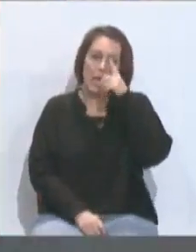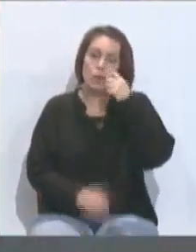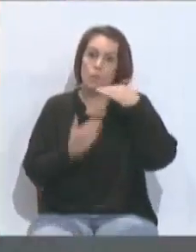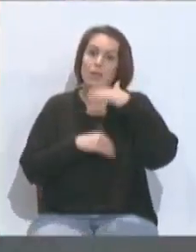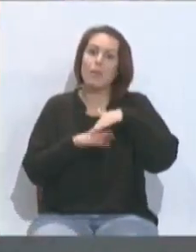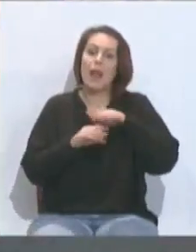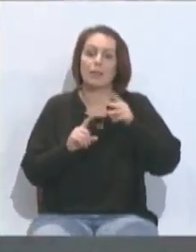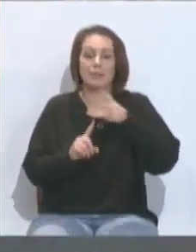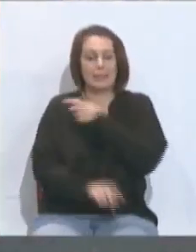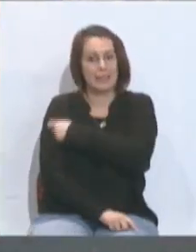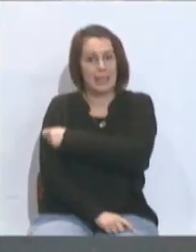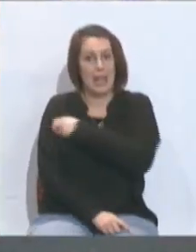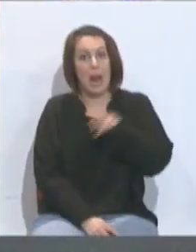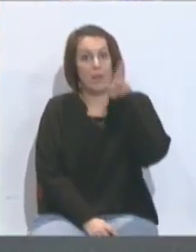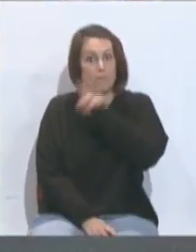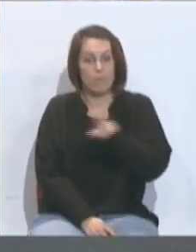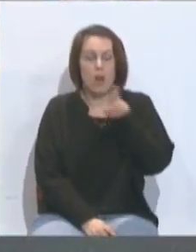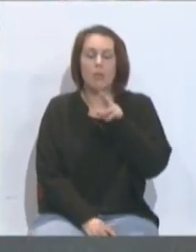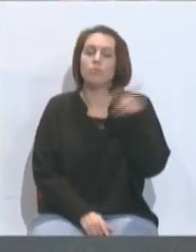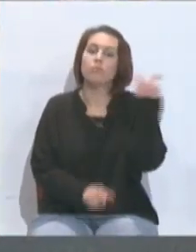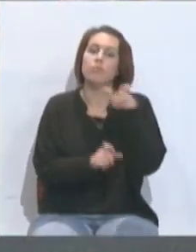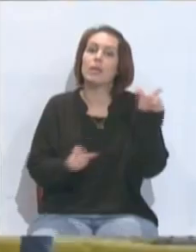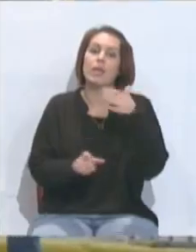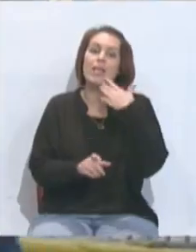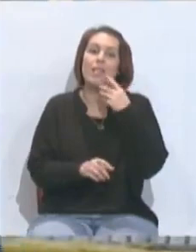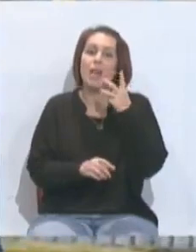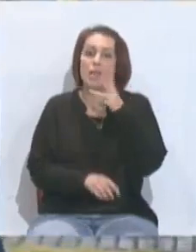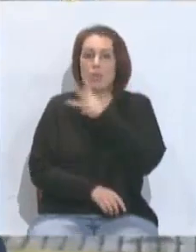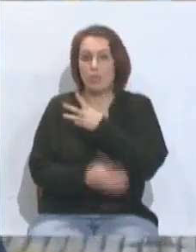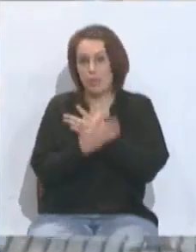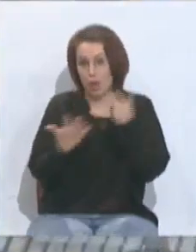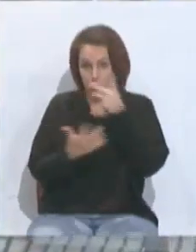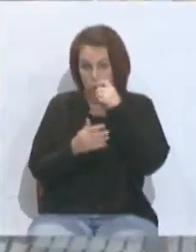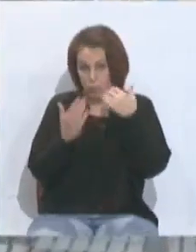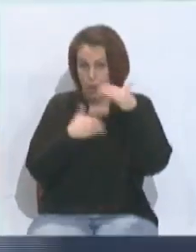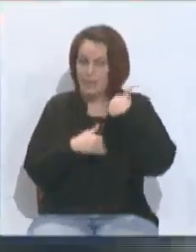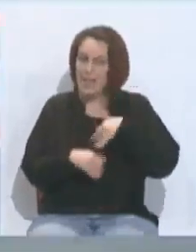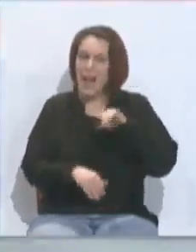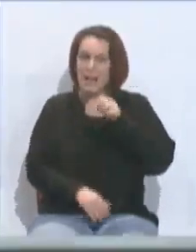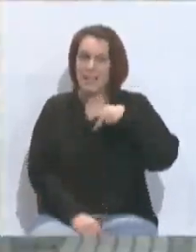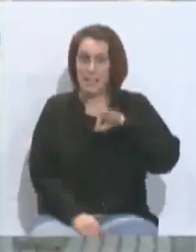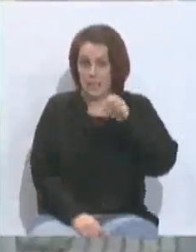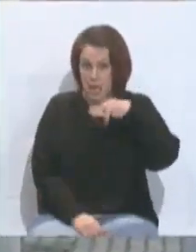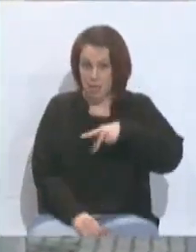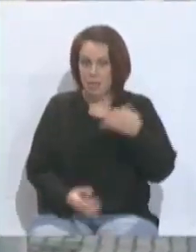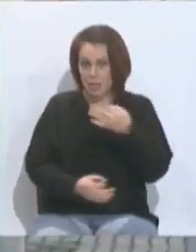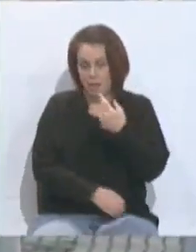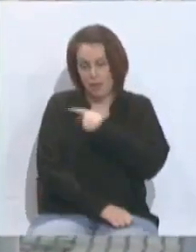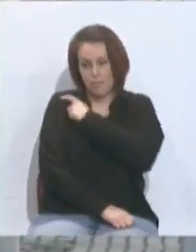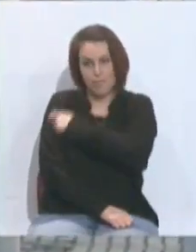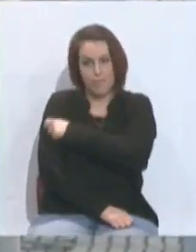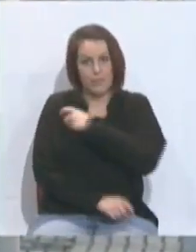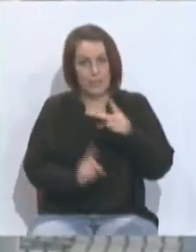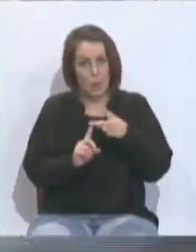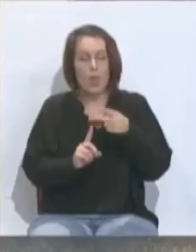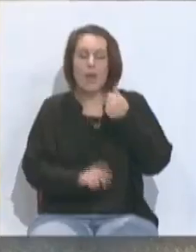la vacunación de la tercera dosis de refuerzo, las personas de 18 años o más vacunadas con Janssen que tienen que recibir la segunda dosis